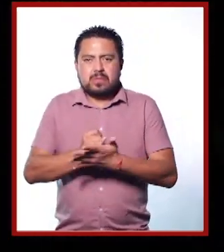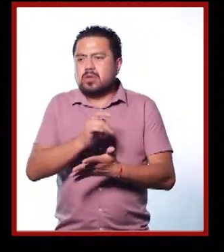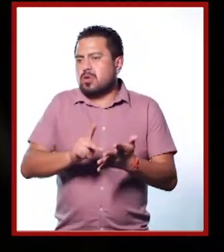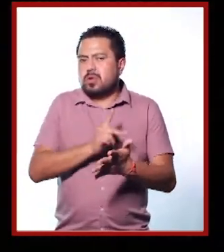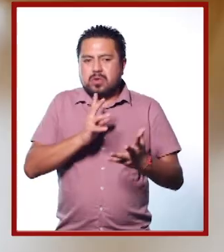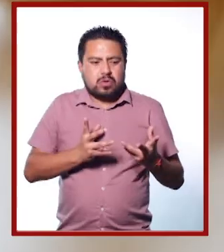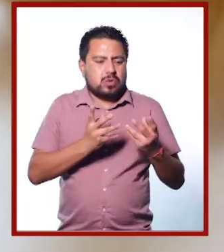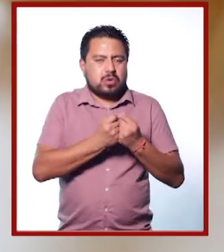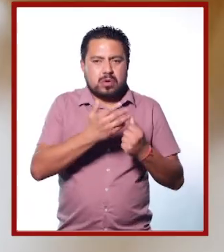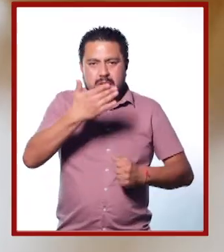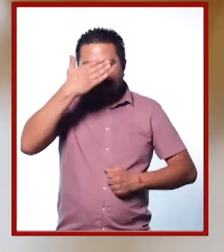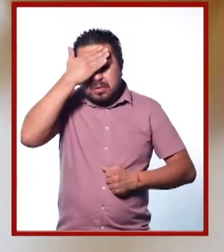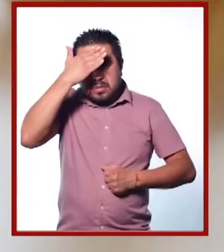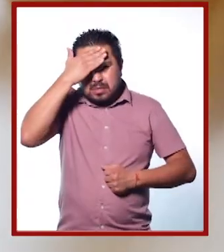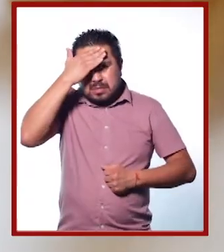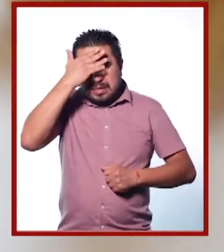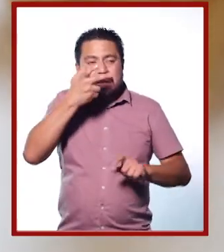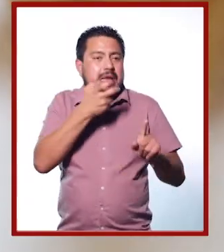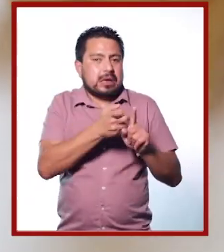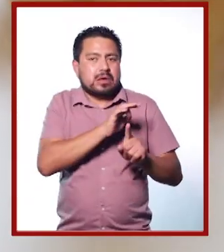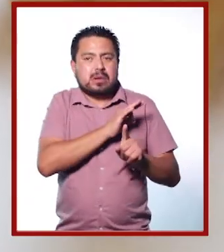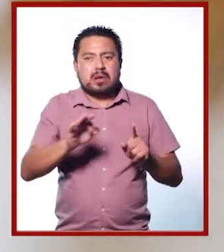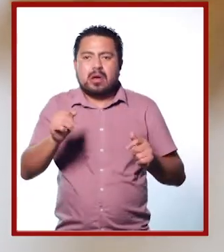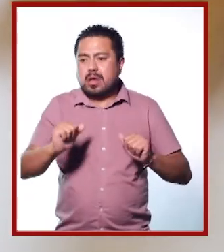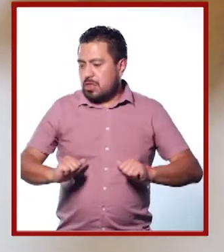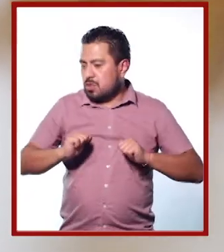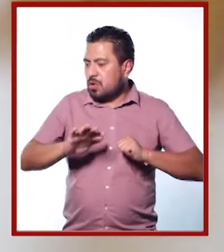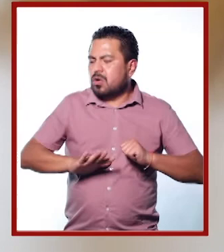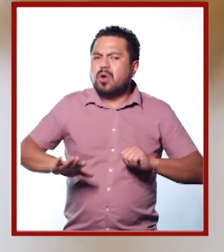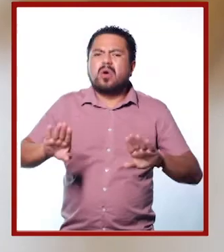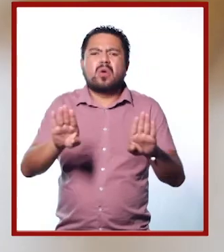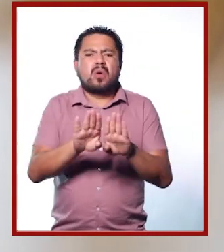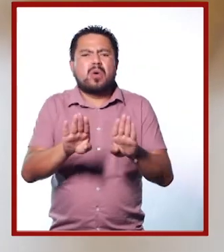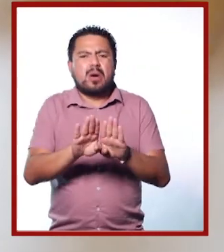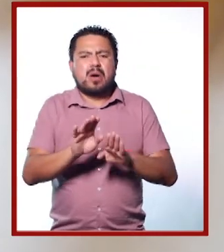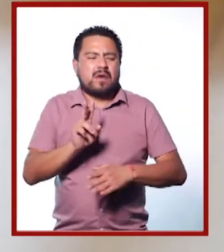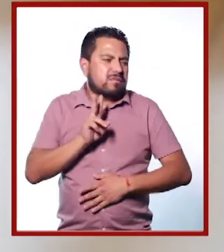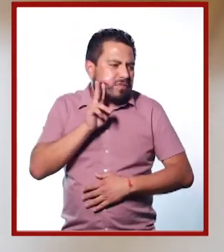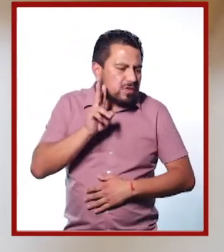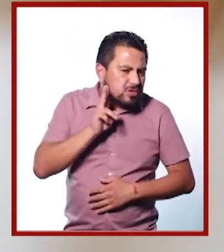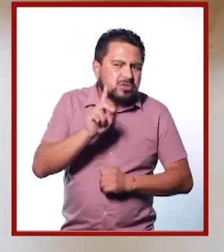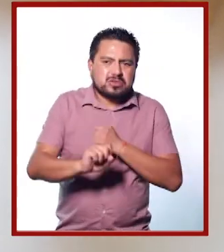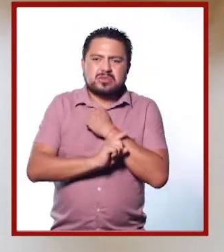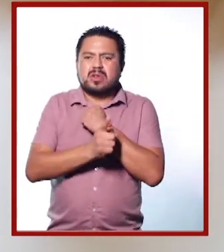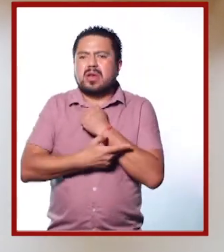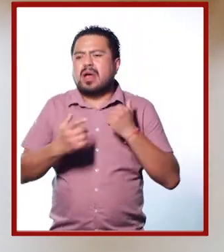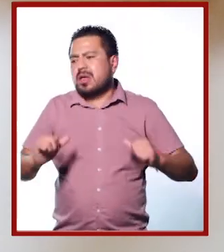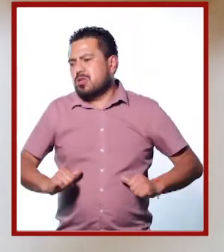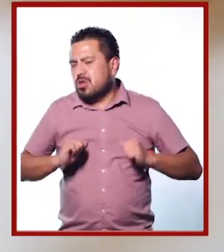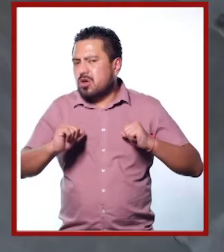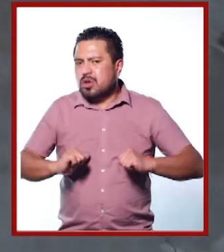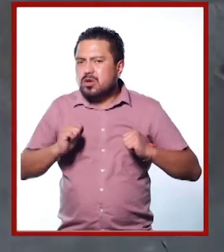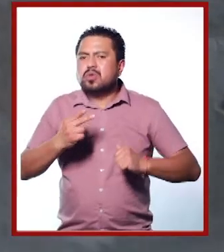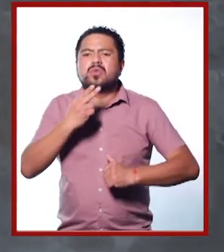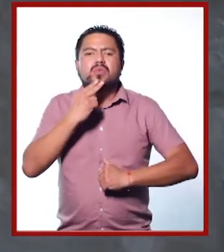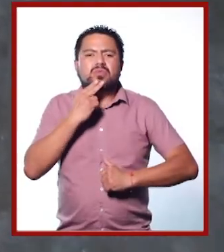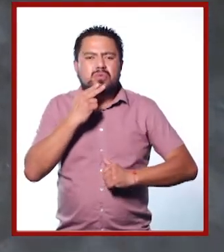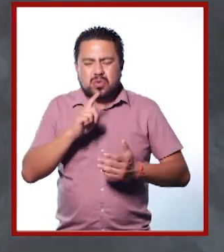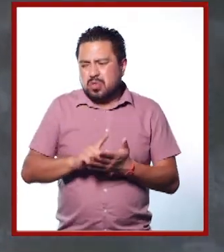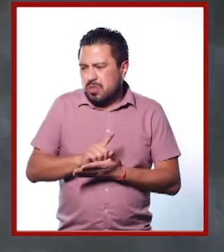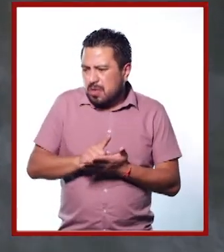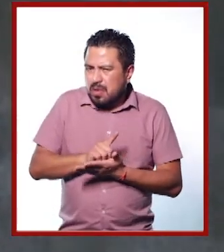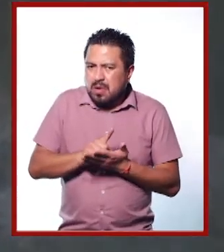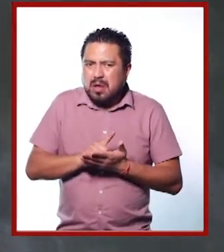decisiones, otra vez por esta parte del lóbulo frontal, que puedo tomar en la adolescencia, como adicciones, embarazo adolescente, uso